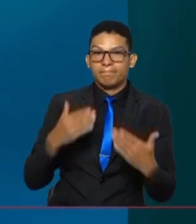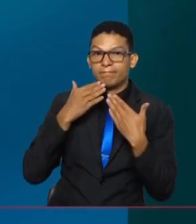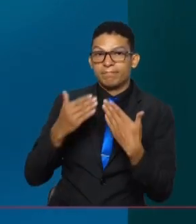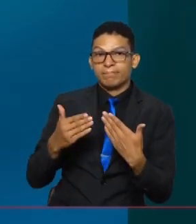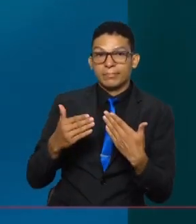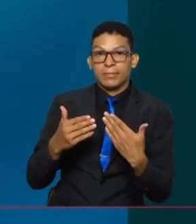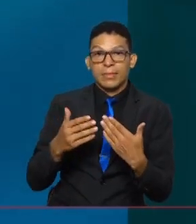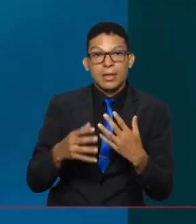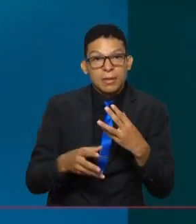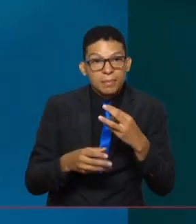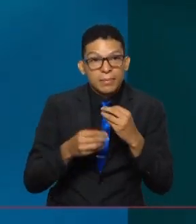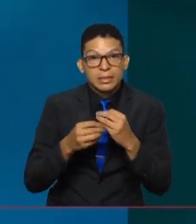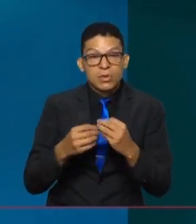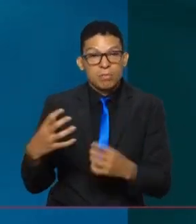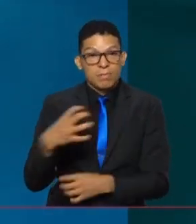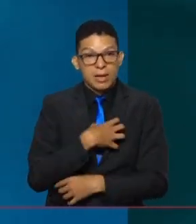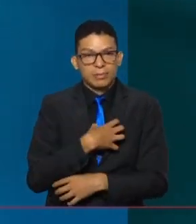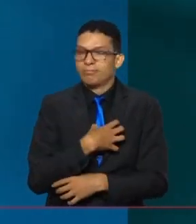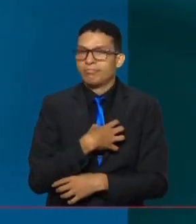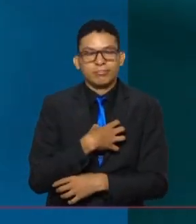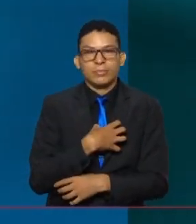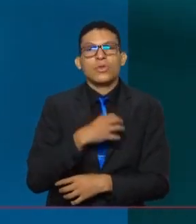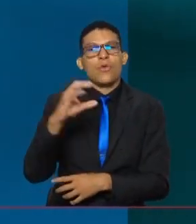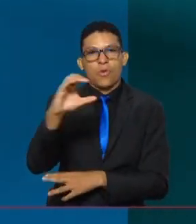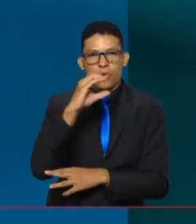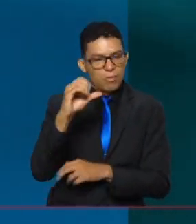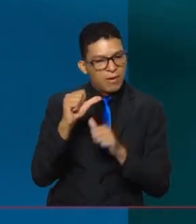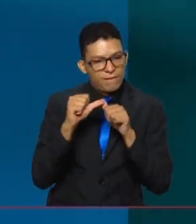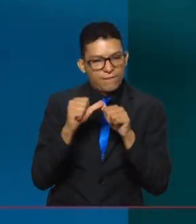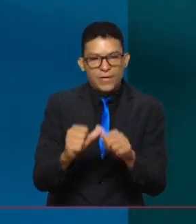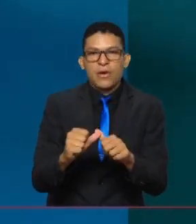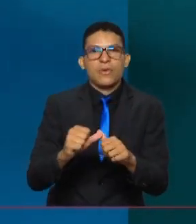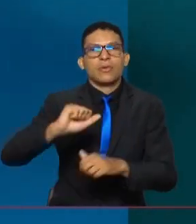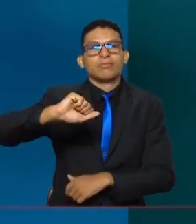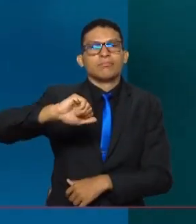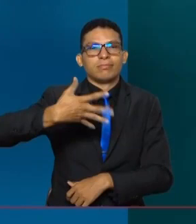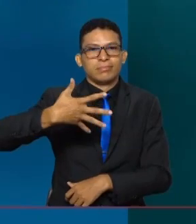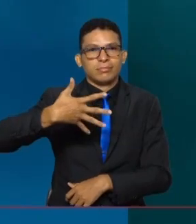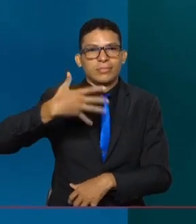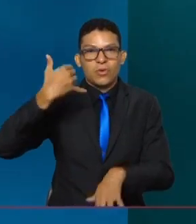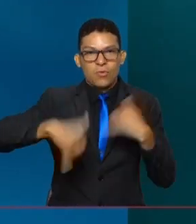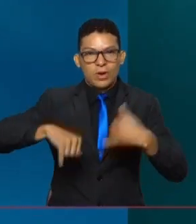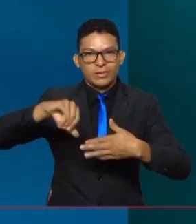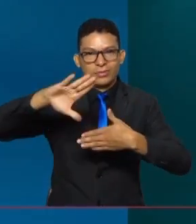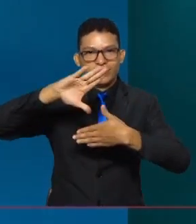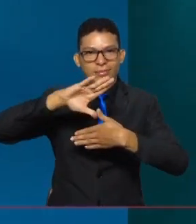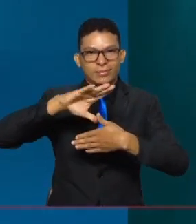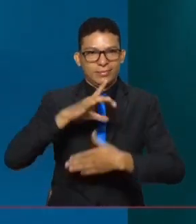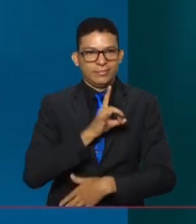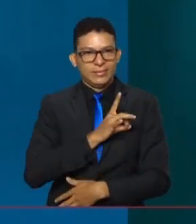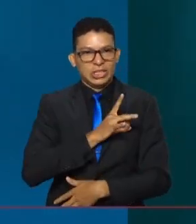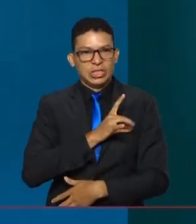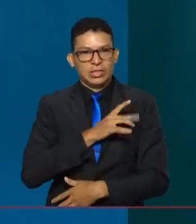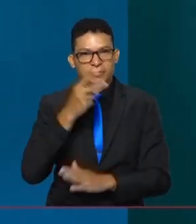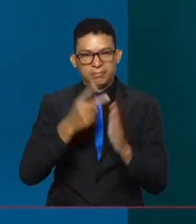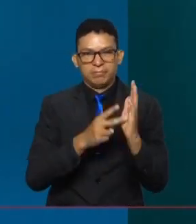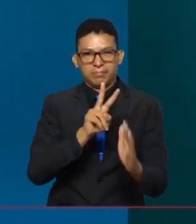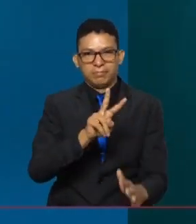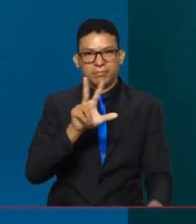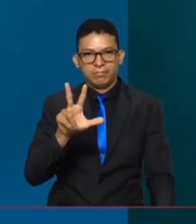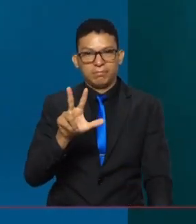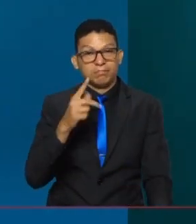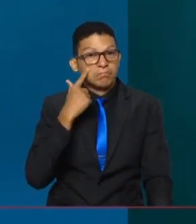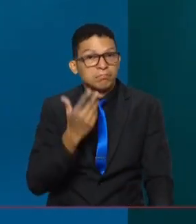Y aunque no se sumaron oros Colombia sigue en el quinto lugar del medallero de los Juegos Panamericanos Santiago 2023 veamos entonces